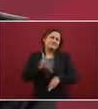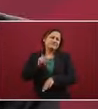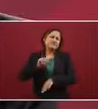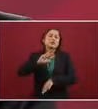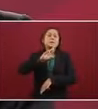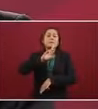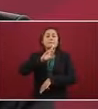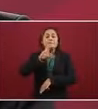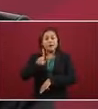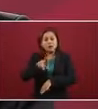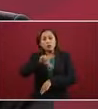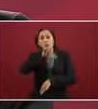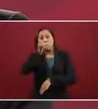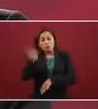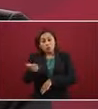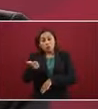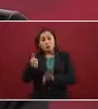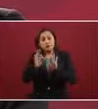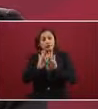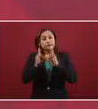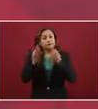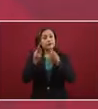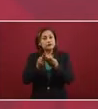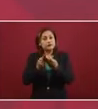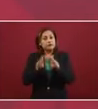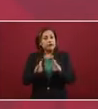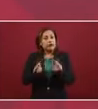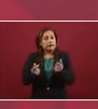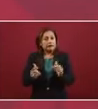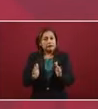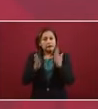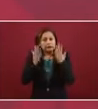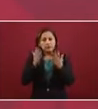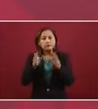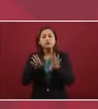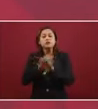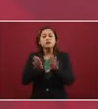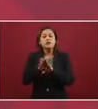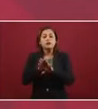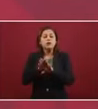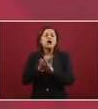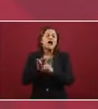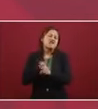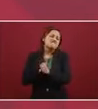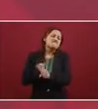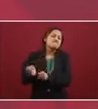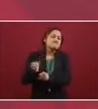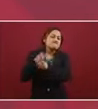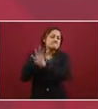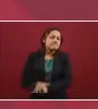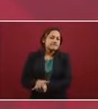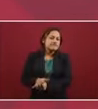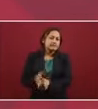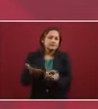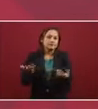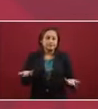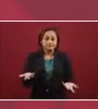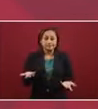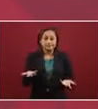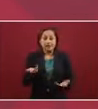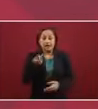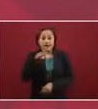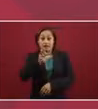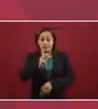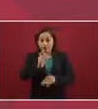a acciones de fuerza. Entonces hay un cambio completo en la